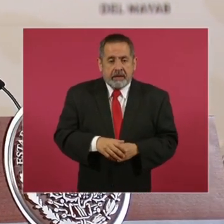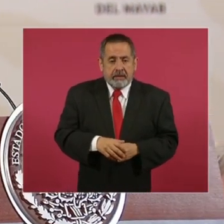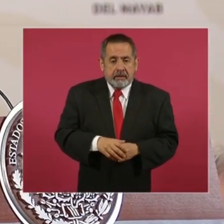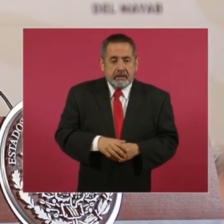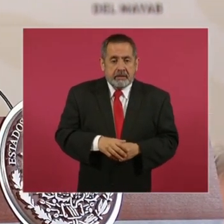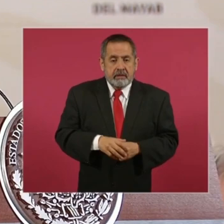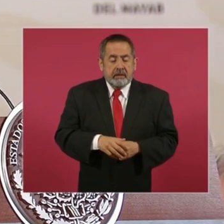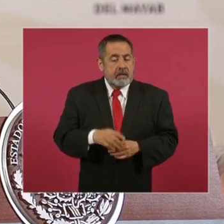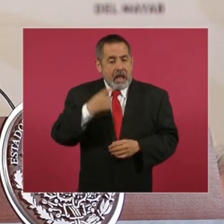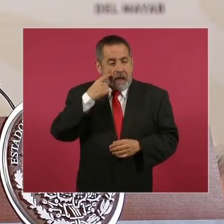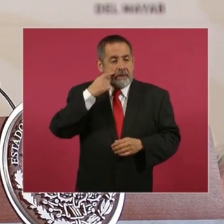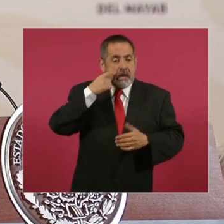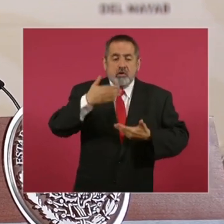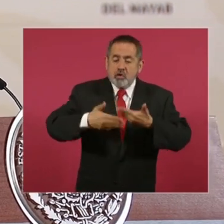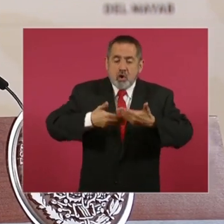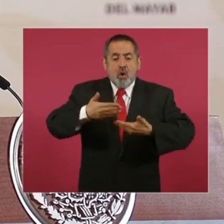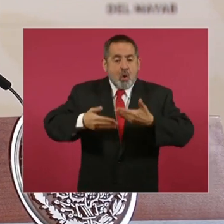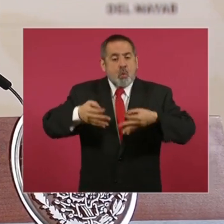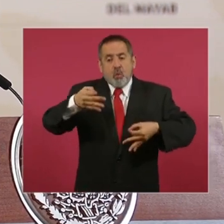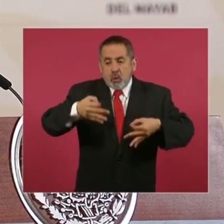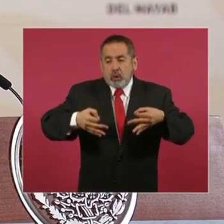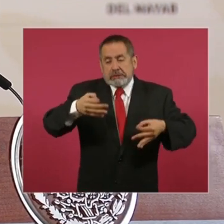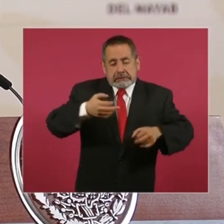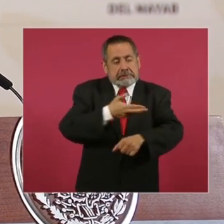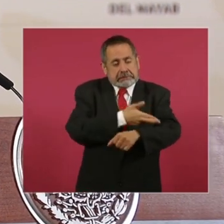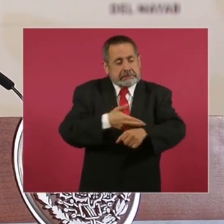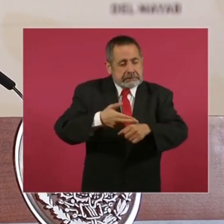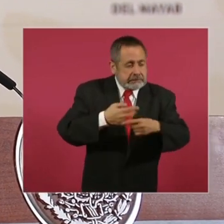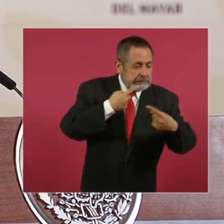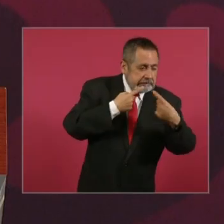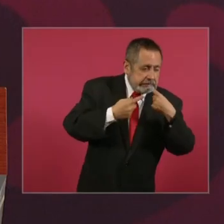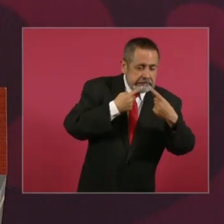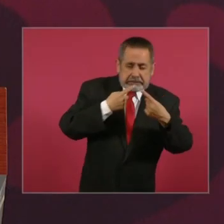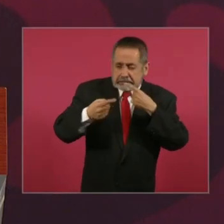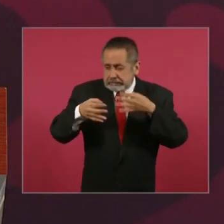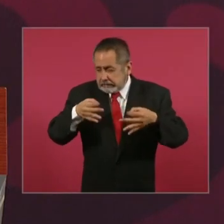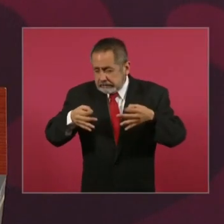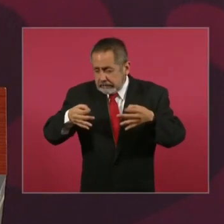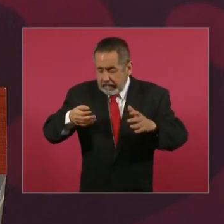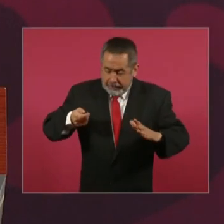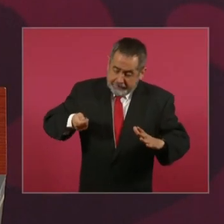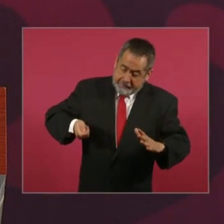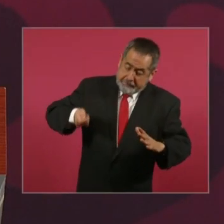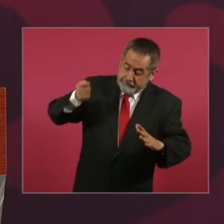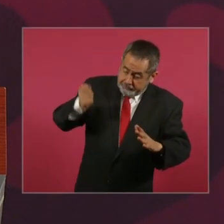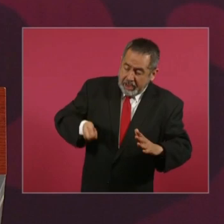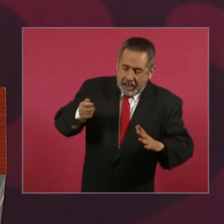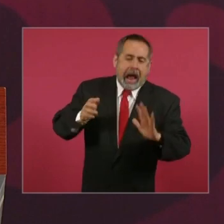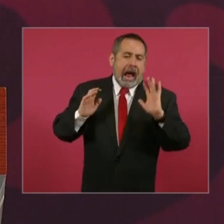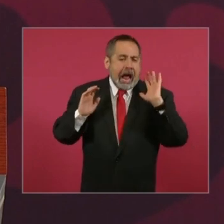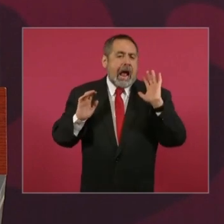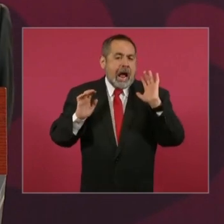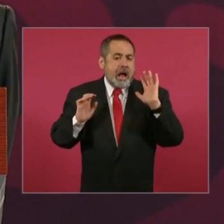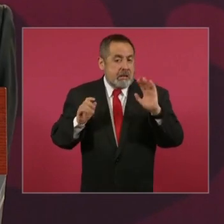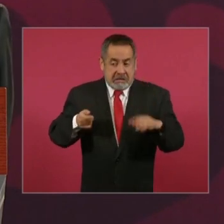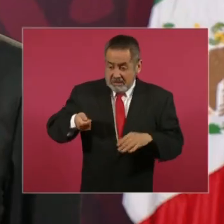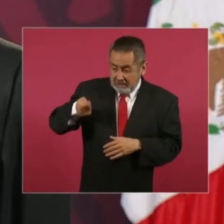mientras no se agote un proceso, se tiene que pensar que la